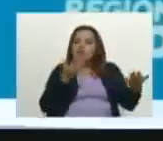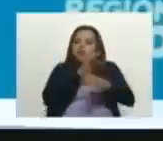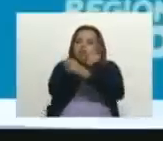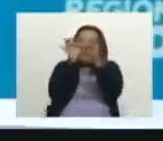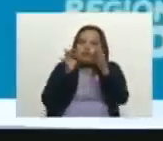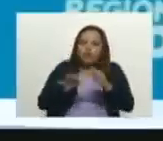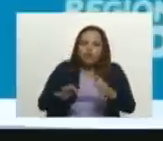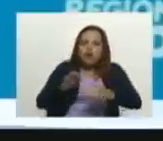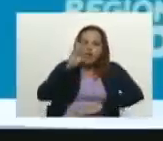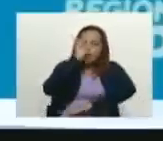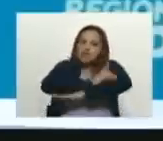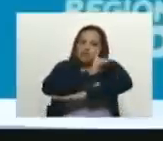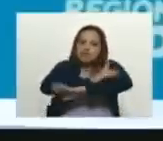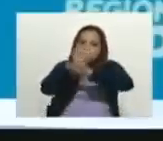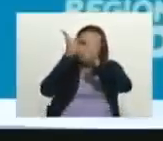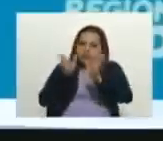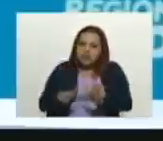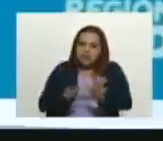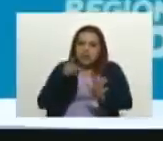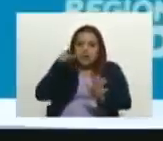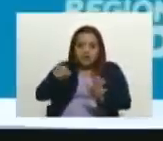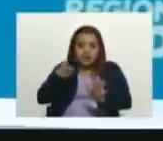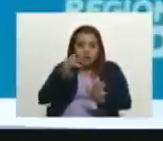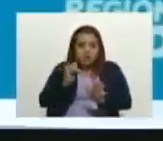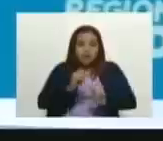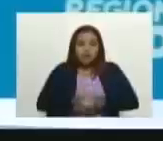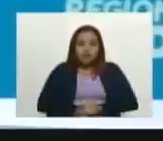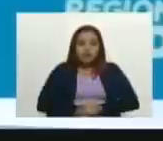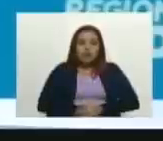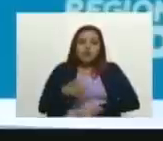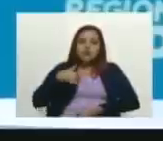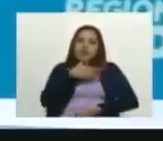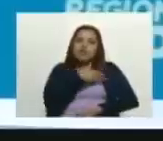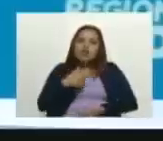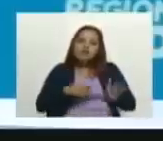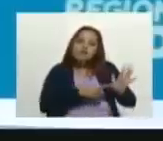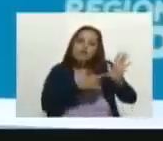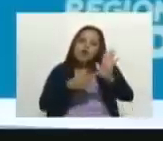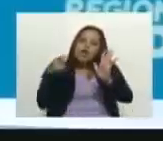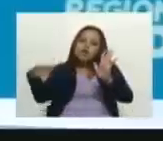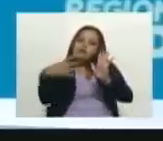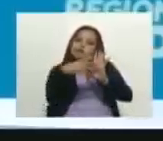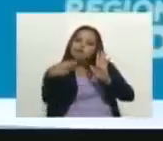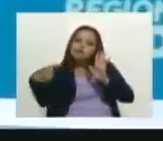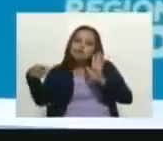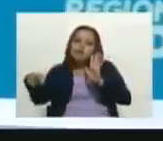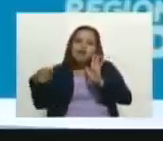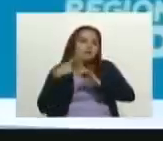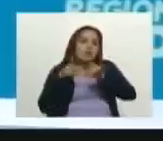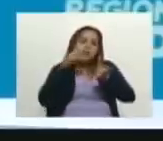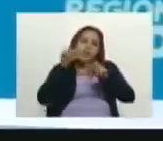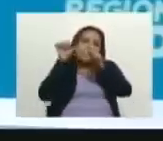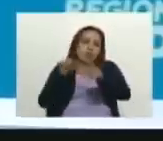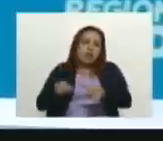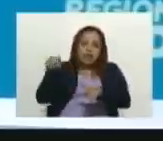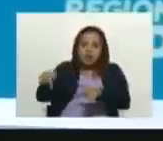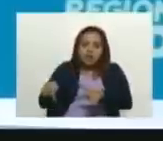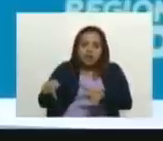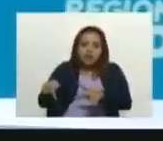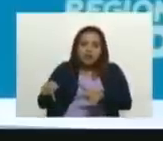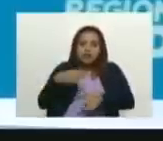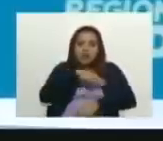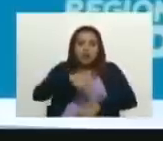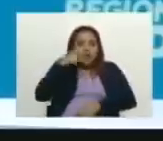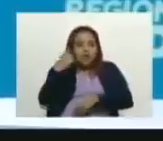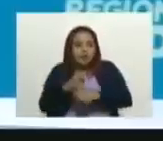metodologías, la disciplina. Eso es. Por eso quería traer esta experiencia. Pero que no se quede aquí. Aquí nosotros tenemos